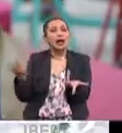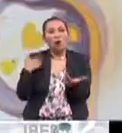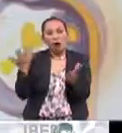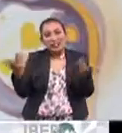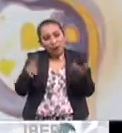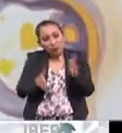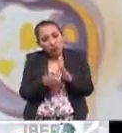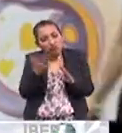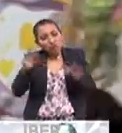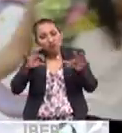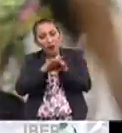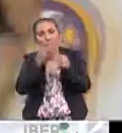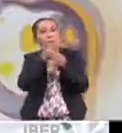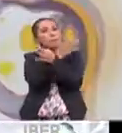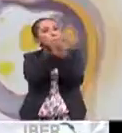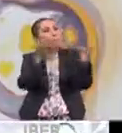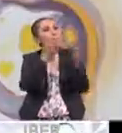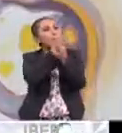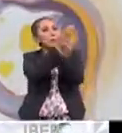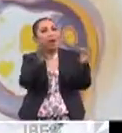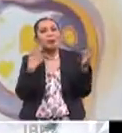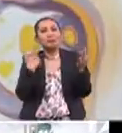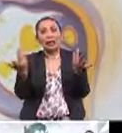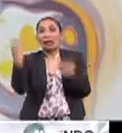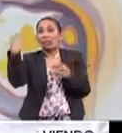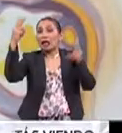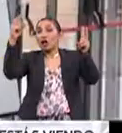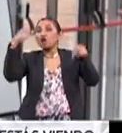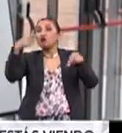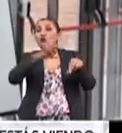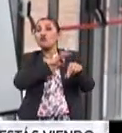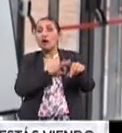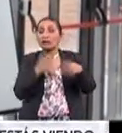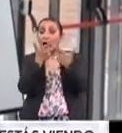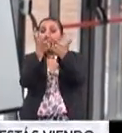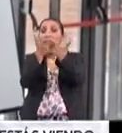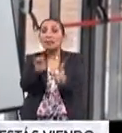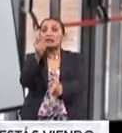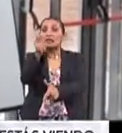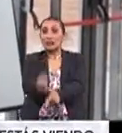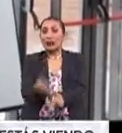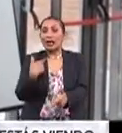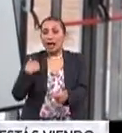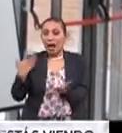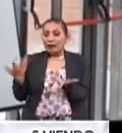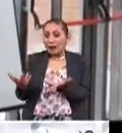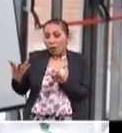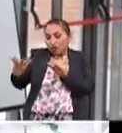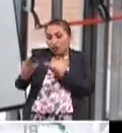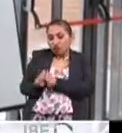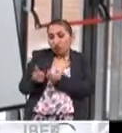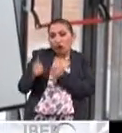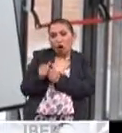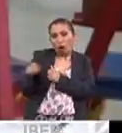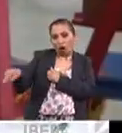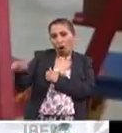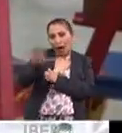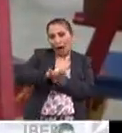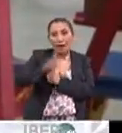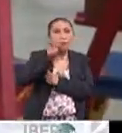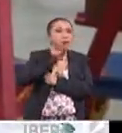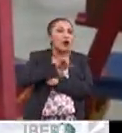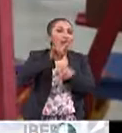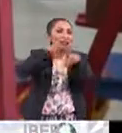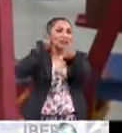la construcción de esta campaña que se denomina Tu Fuerza es la Libertad, que construimos conjuntamente con el área